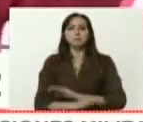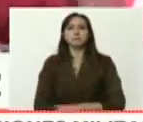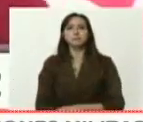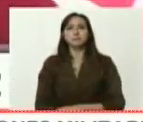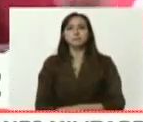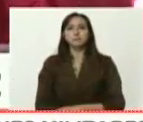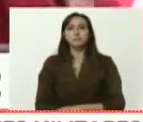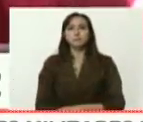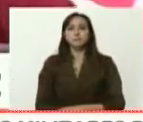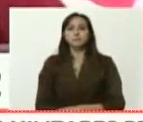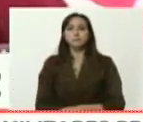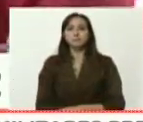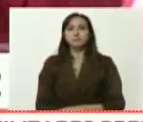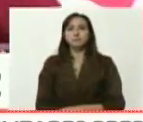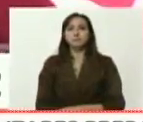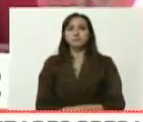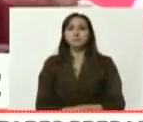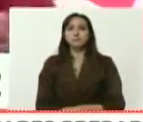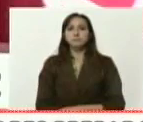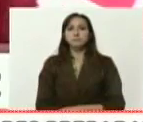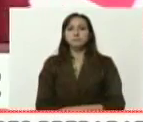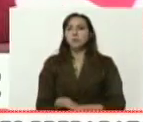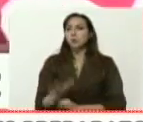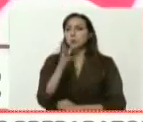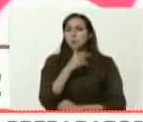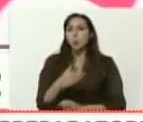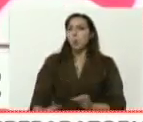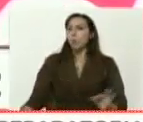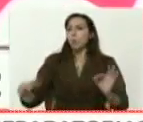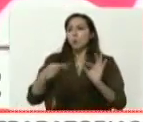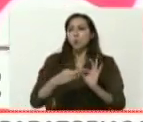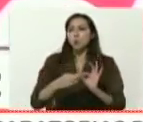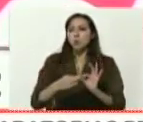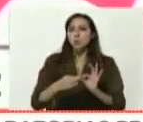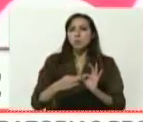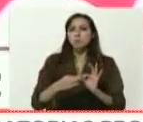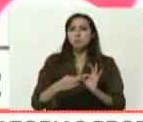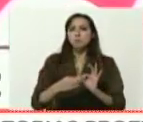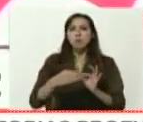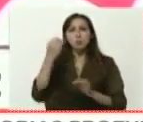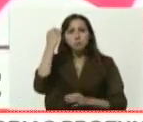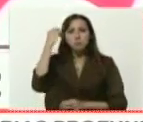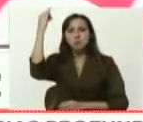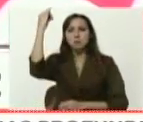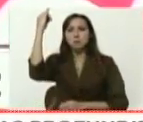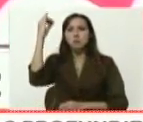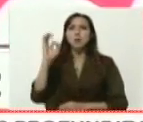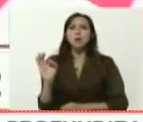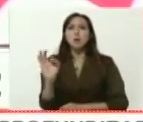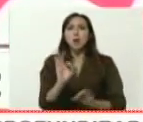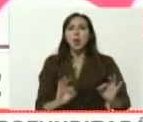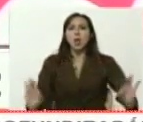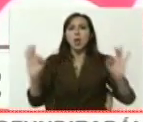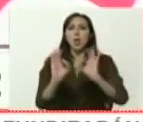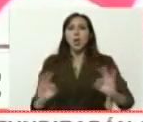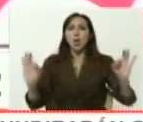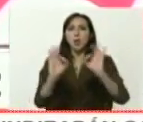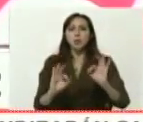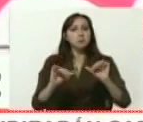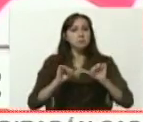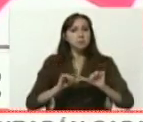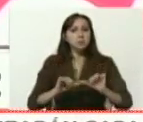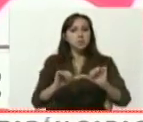Ausencia de una línea programática que los una a ustedes. Y ausencia de balance y rendición de